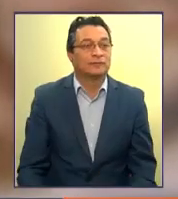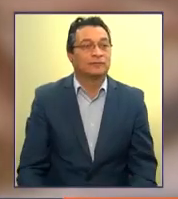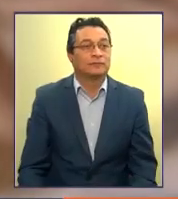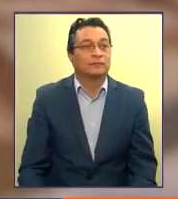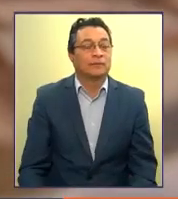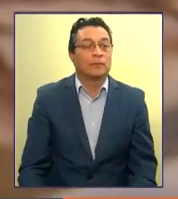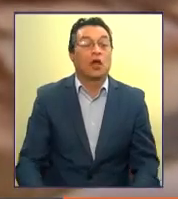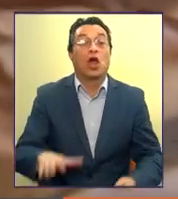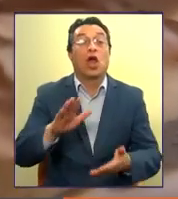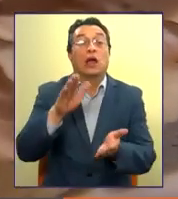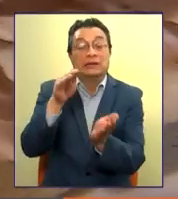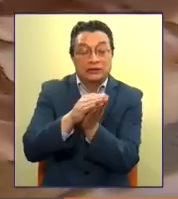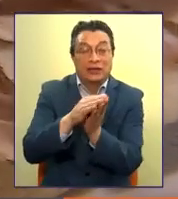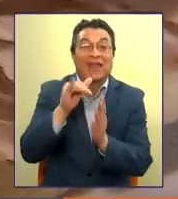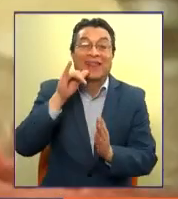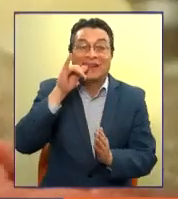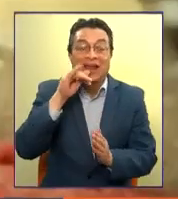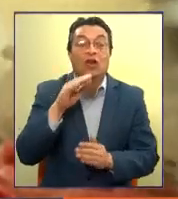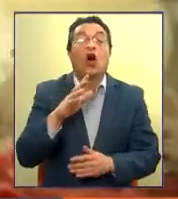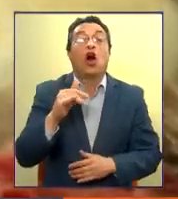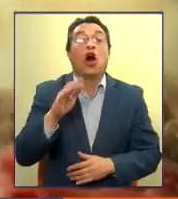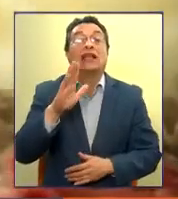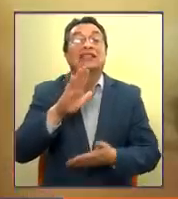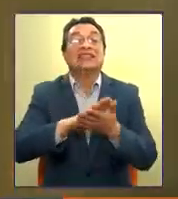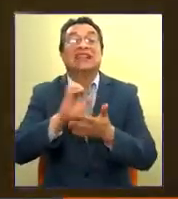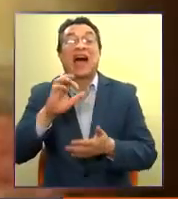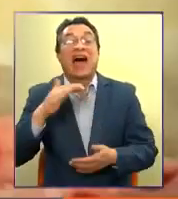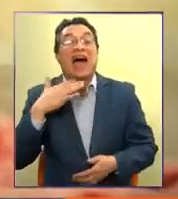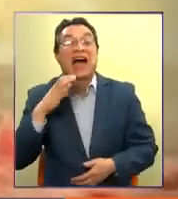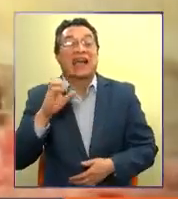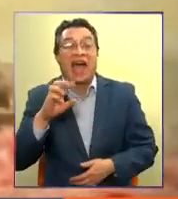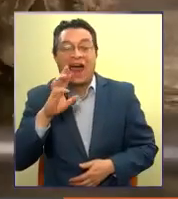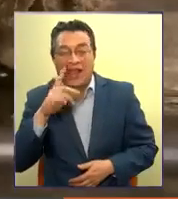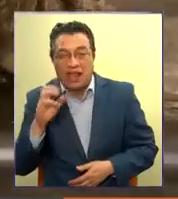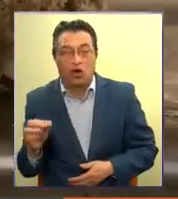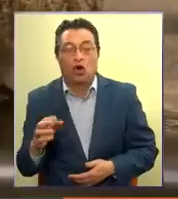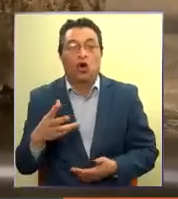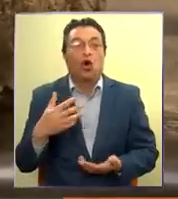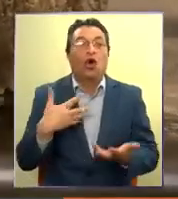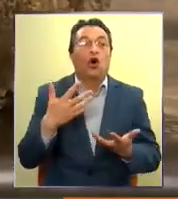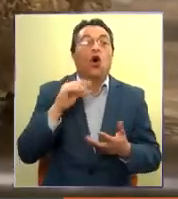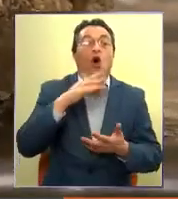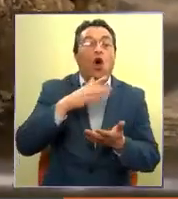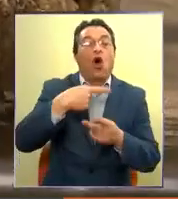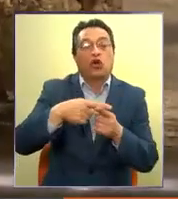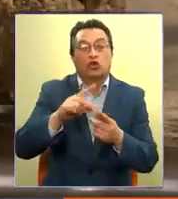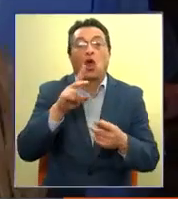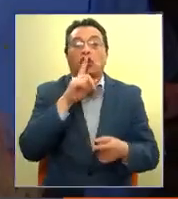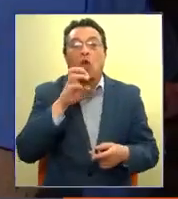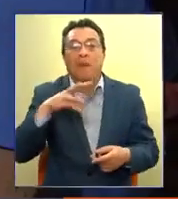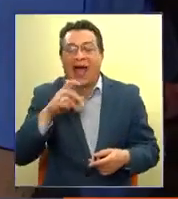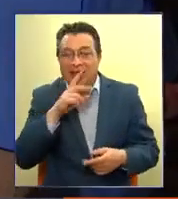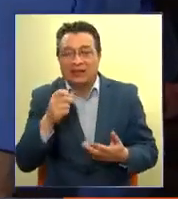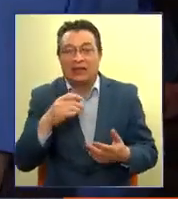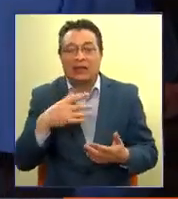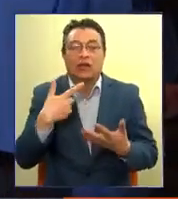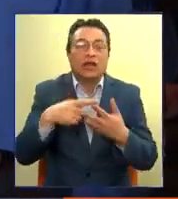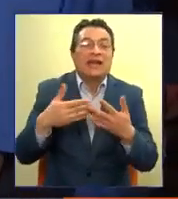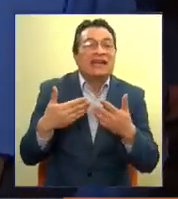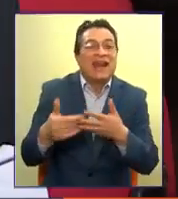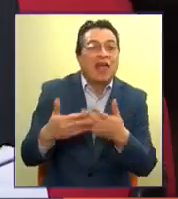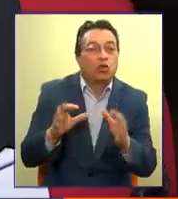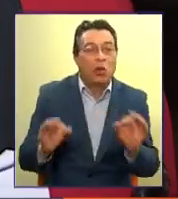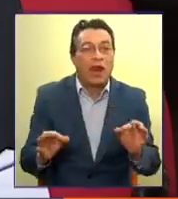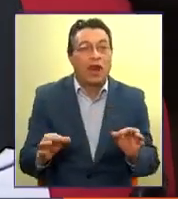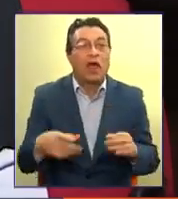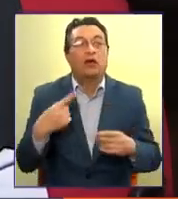churrasco italiano, el chacarero, Barros Luco, el lomito completo, el chucrut, mayonesa con salsa de tomate natural. Son los clásicos, los